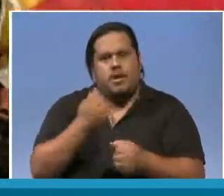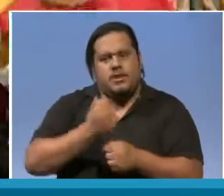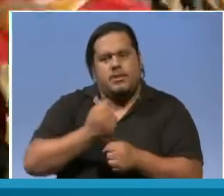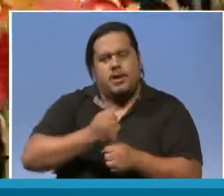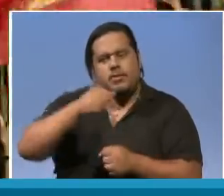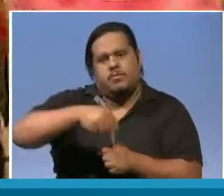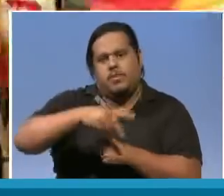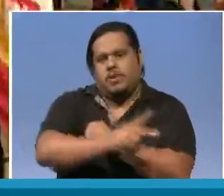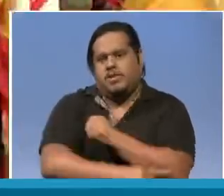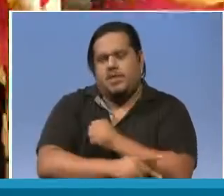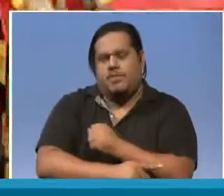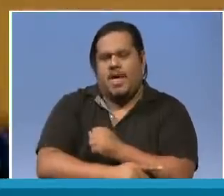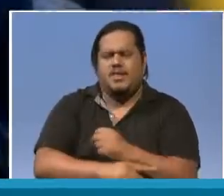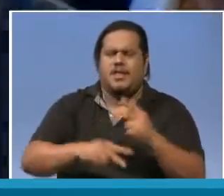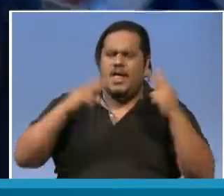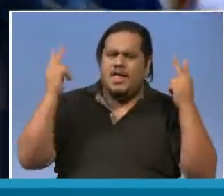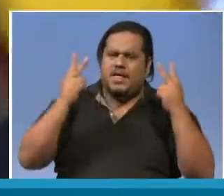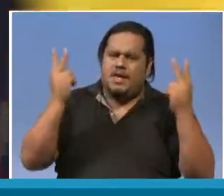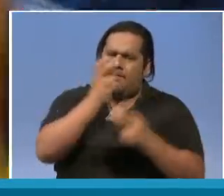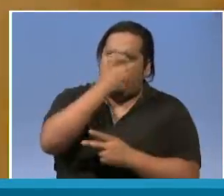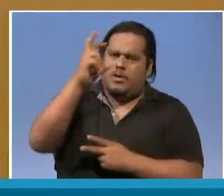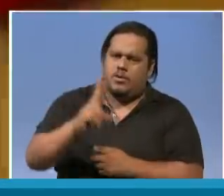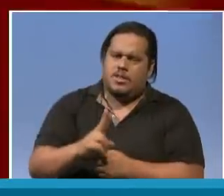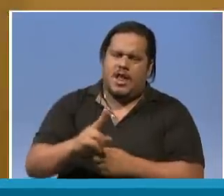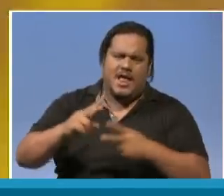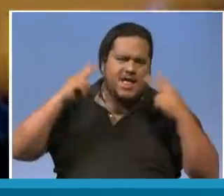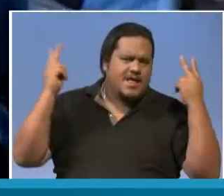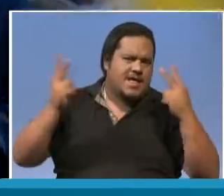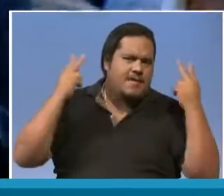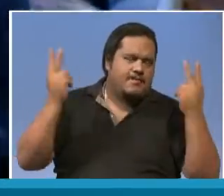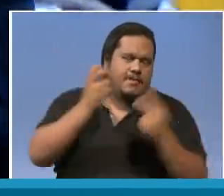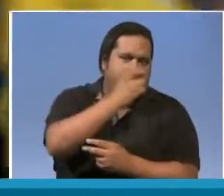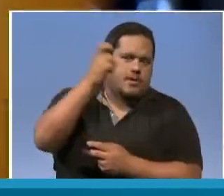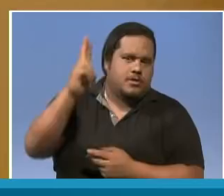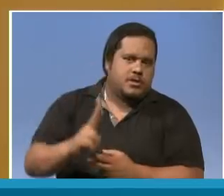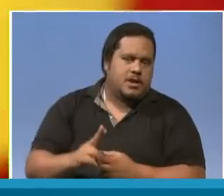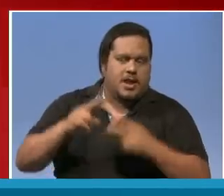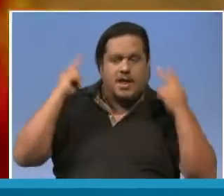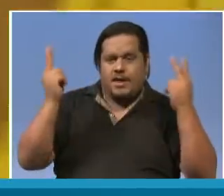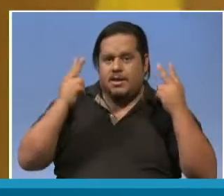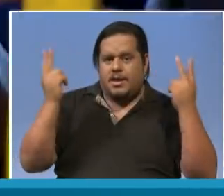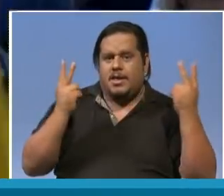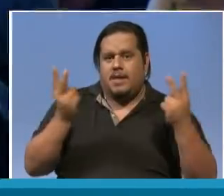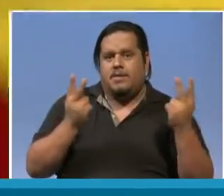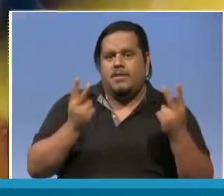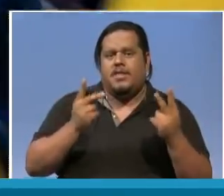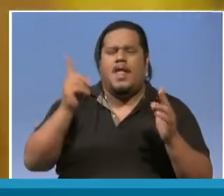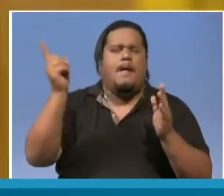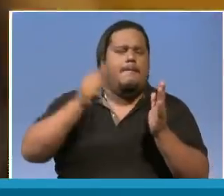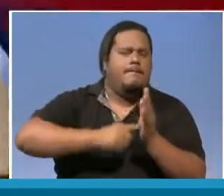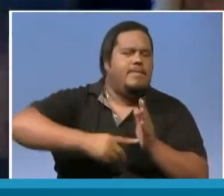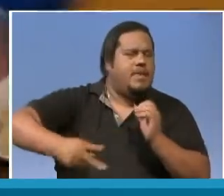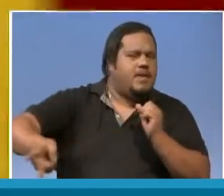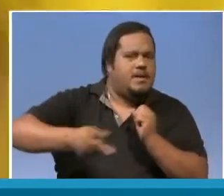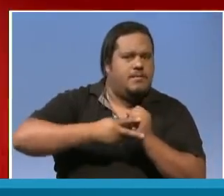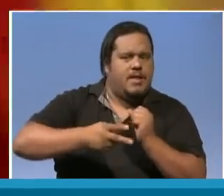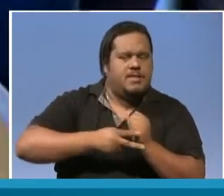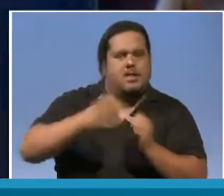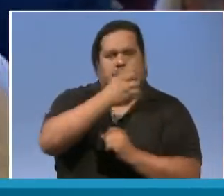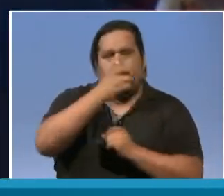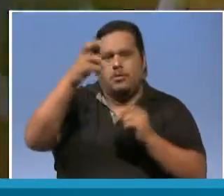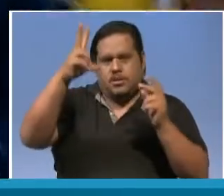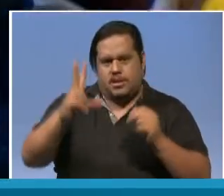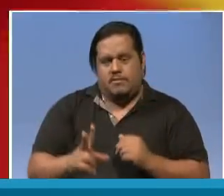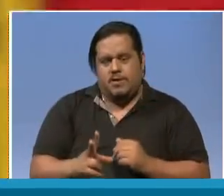este país. ¡Que viva Costa Rica! ¡Que viva Costa Rica! ¡Que viva mil veces Costa